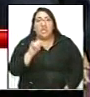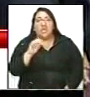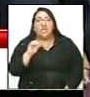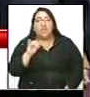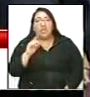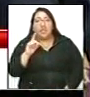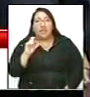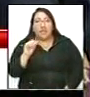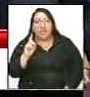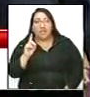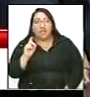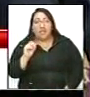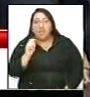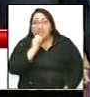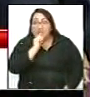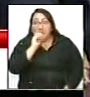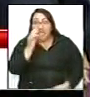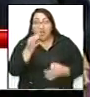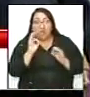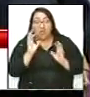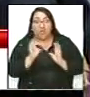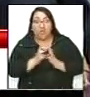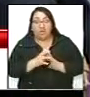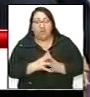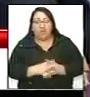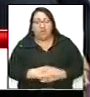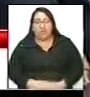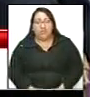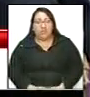La privacidad económica, por ejemplo,